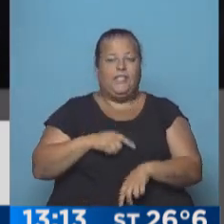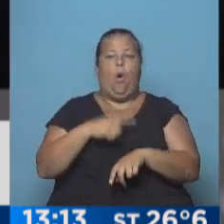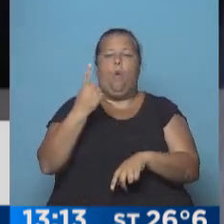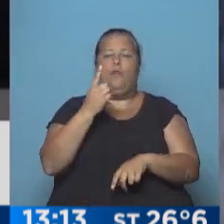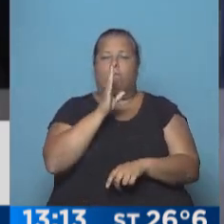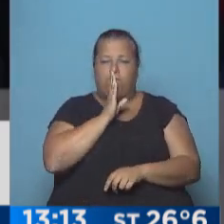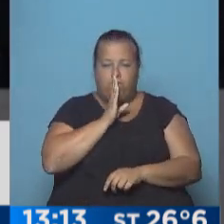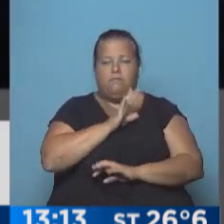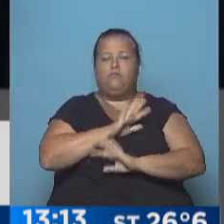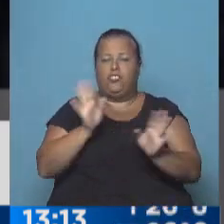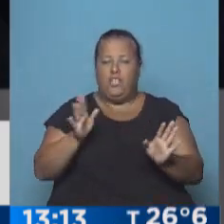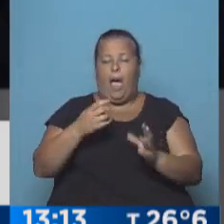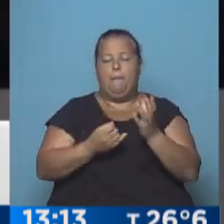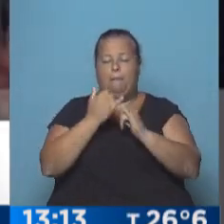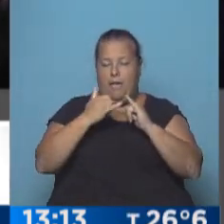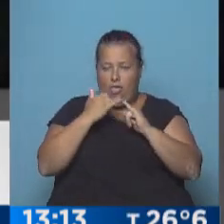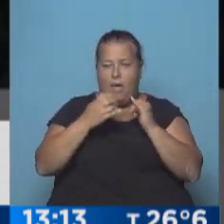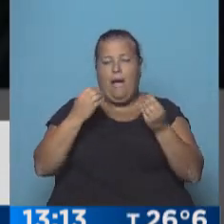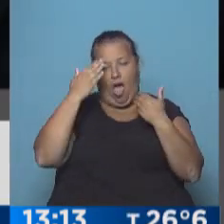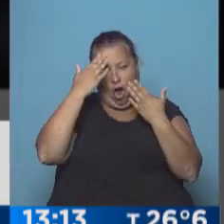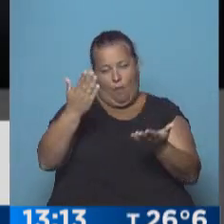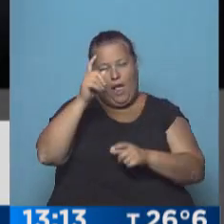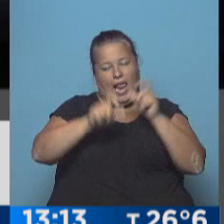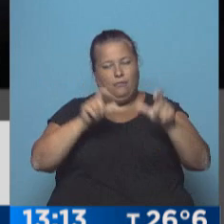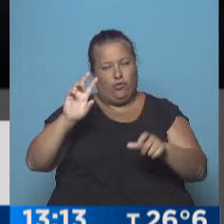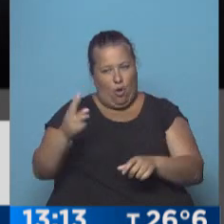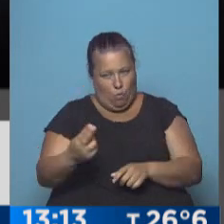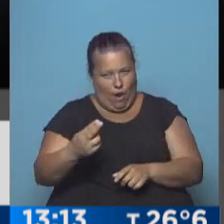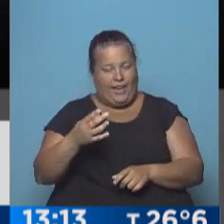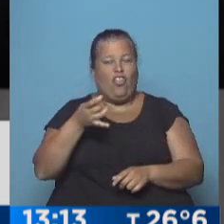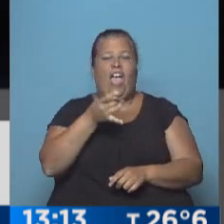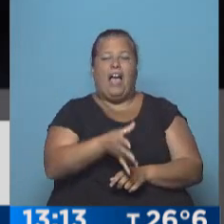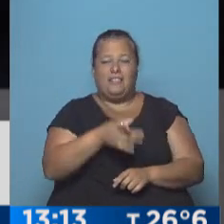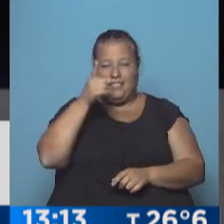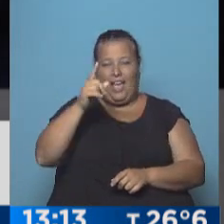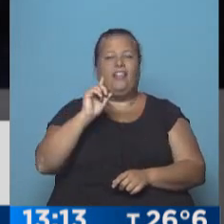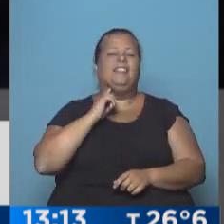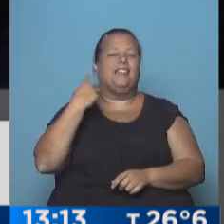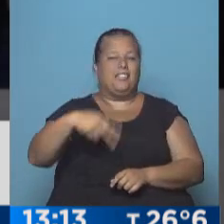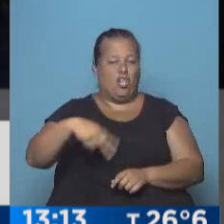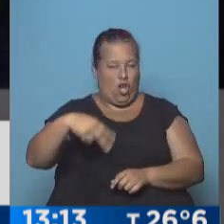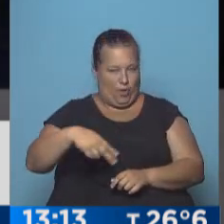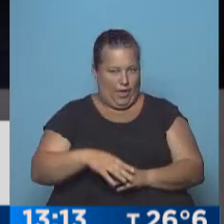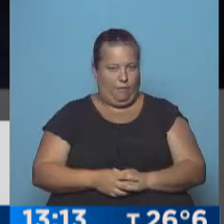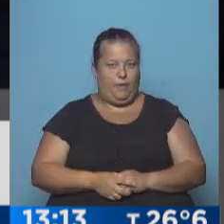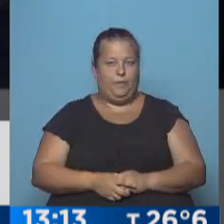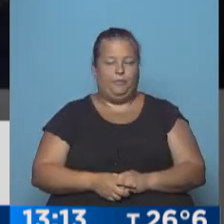de silencio se llevó a cabo al mediodía para honrar a las víctimas de los atentados del 13 de noviembre.